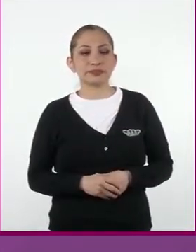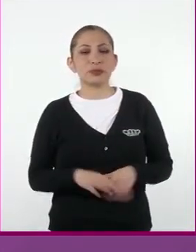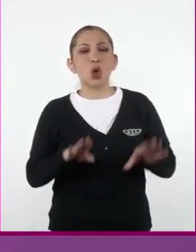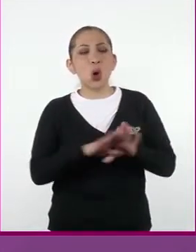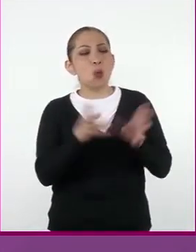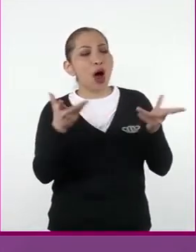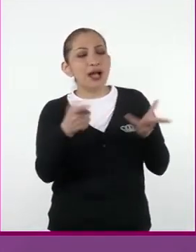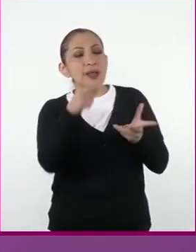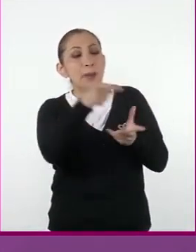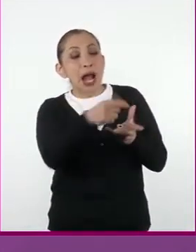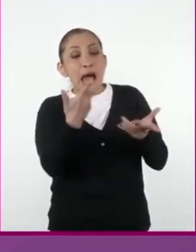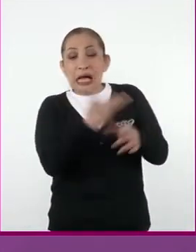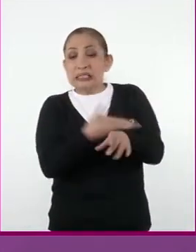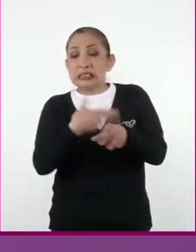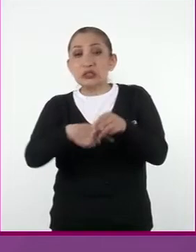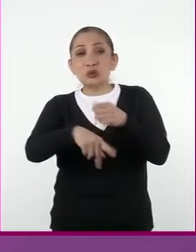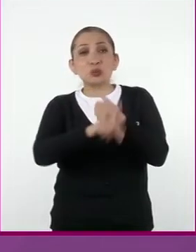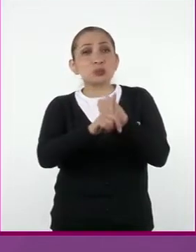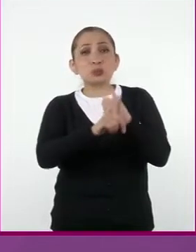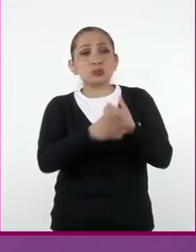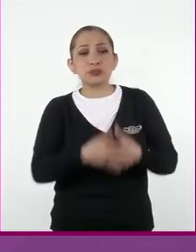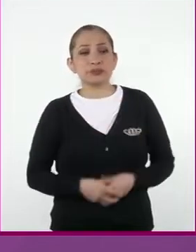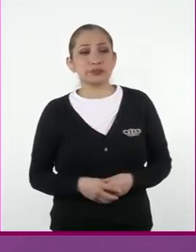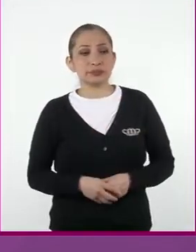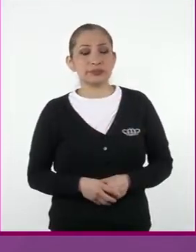¿Cómo actúa para resolverlo?